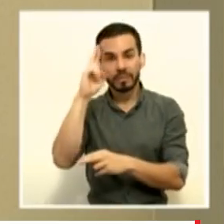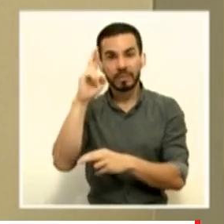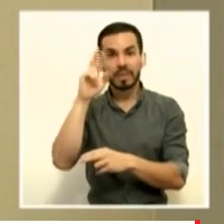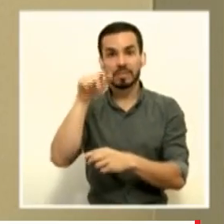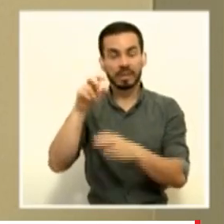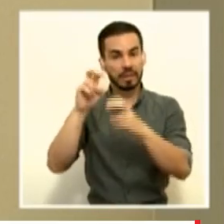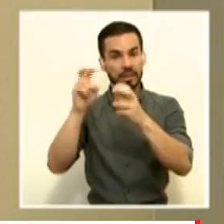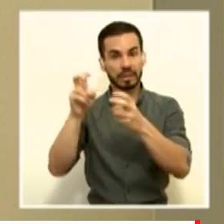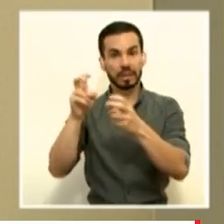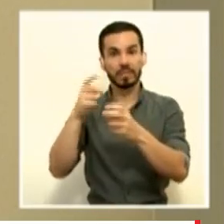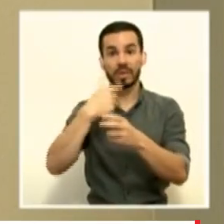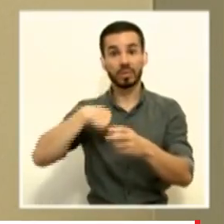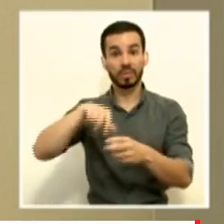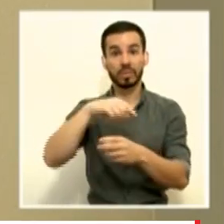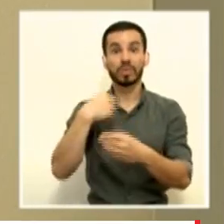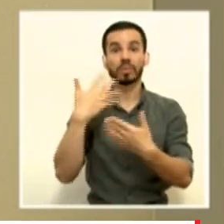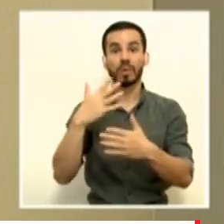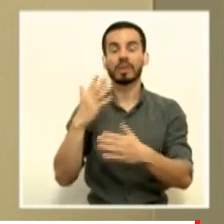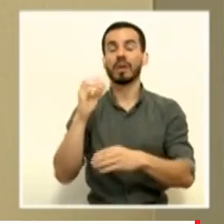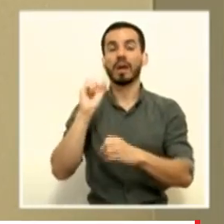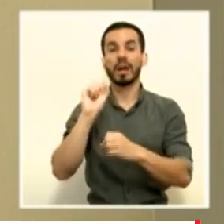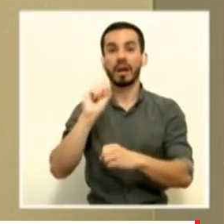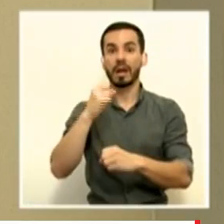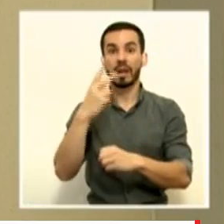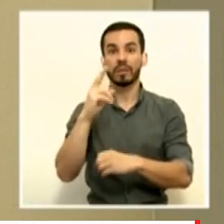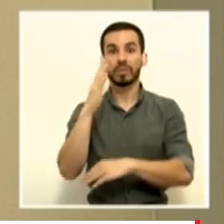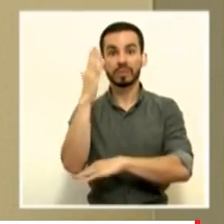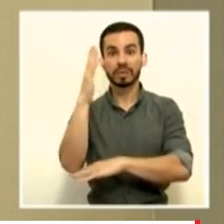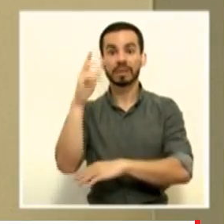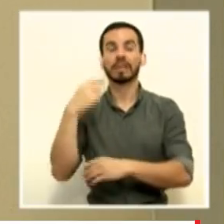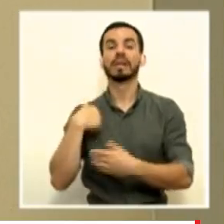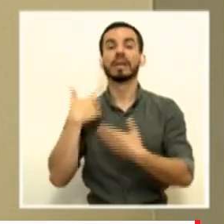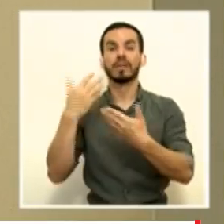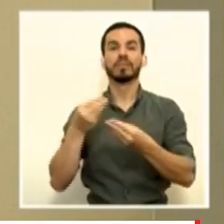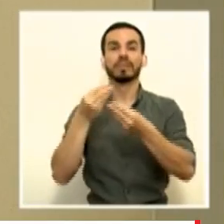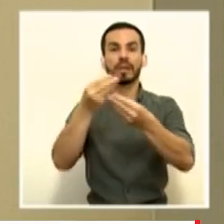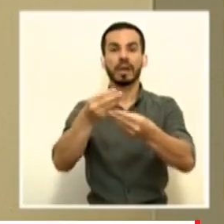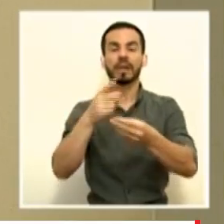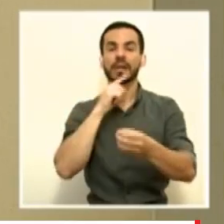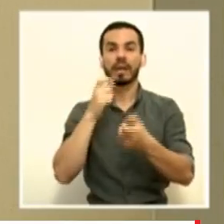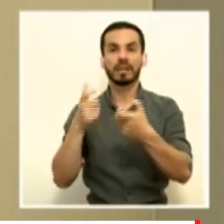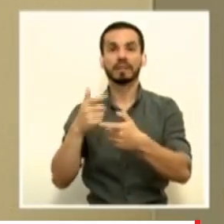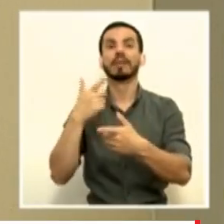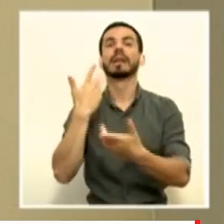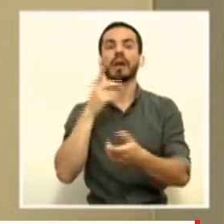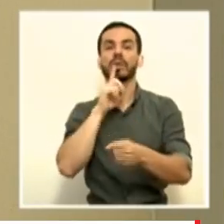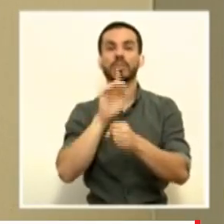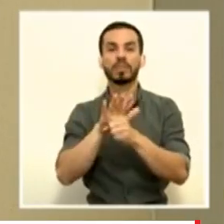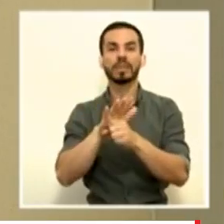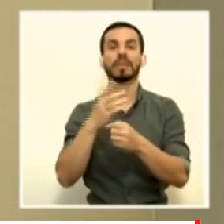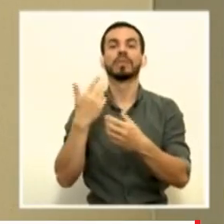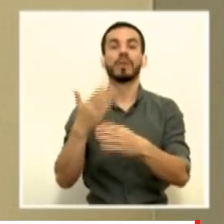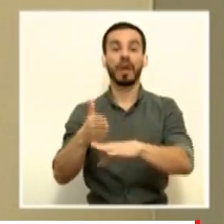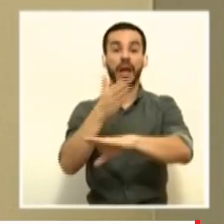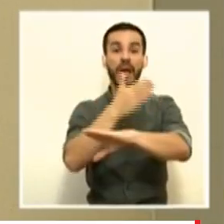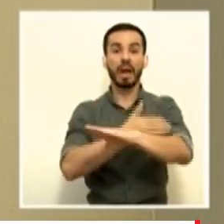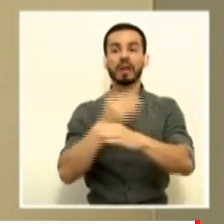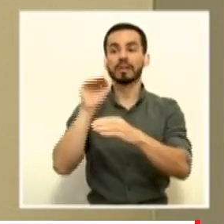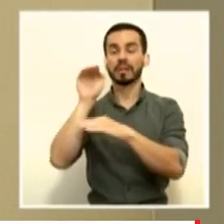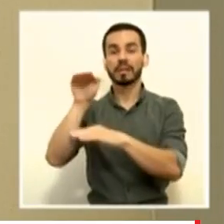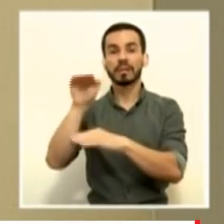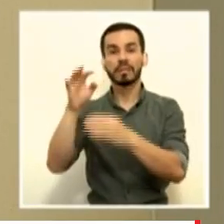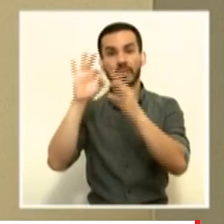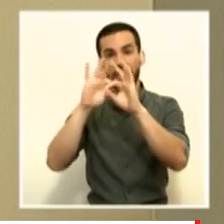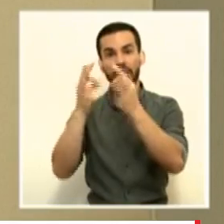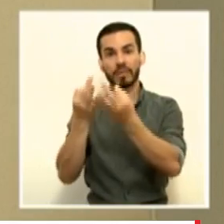respetemos este asunto y nosotros cuando hacemos el corte garantizaremos que se haya cumplido con esta premisa de haber informado